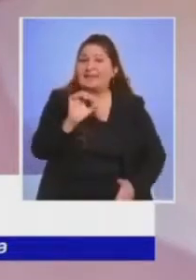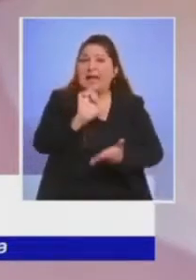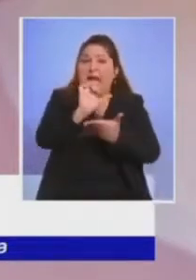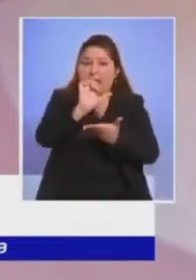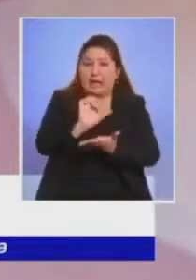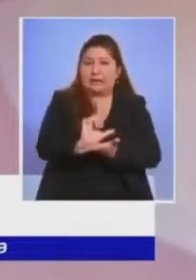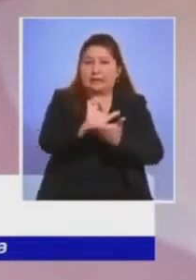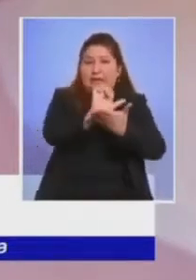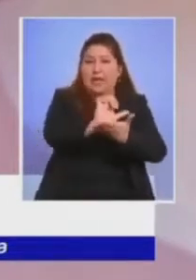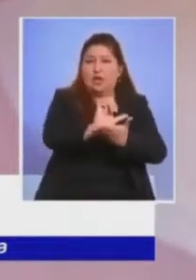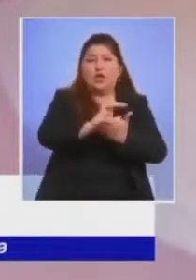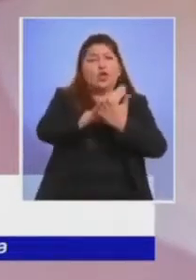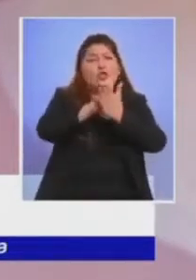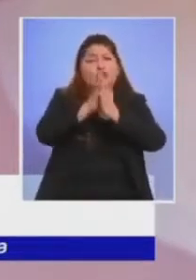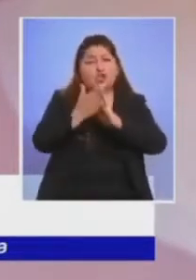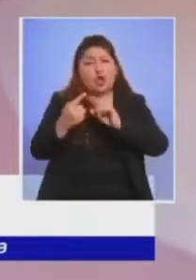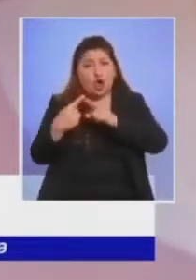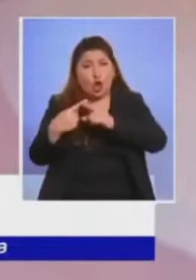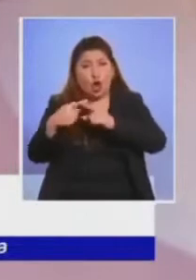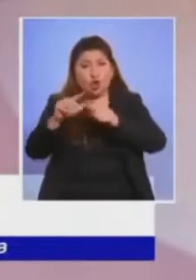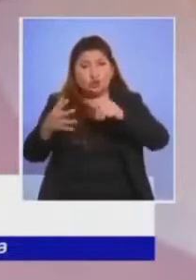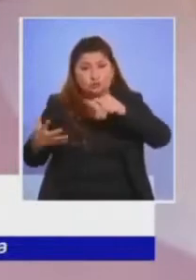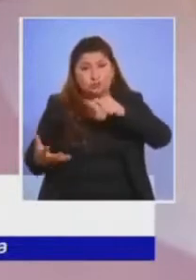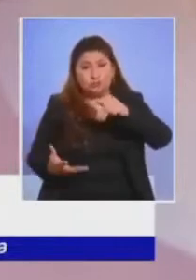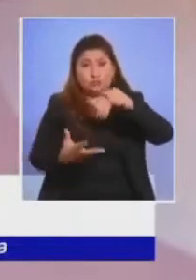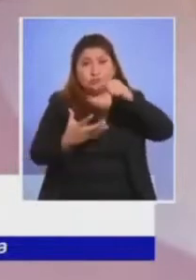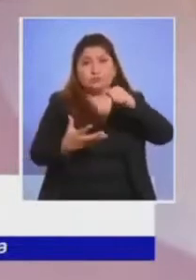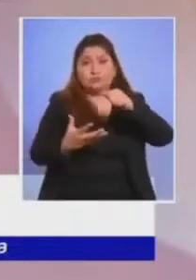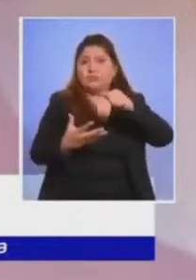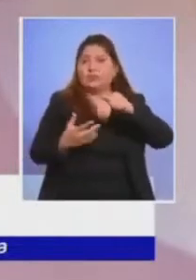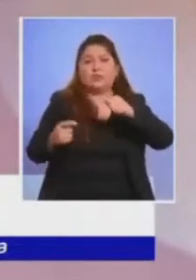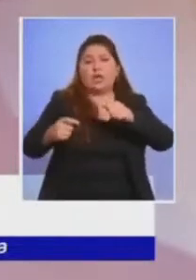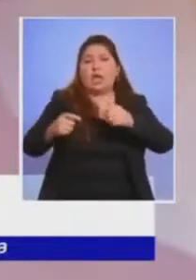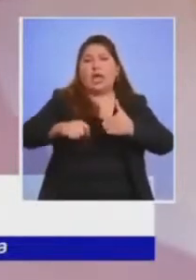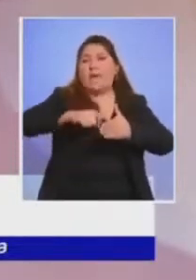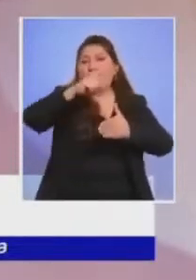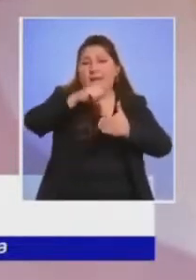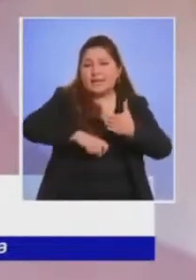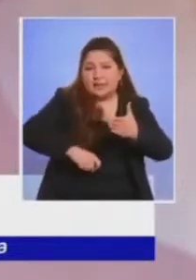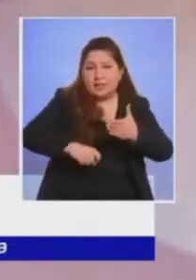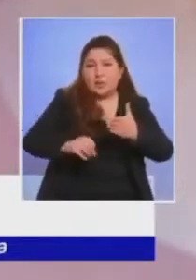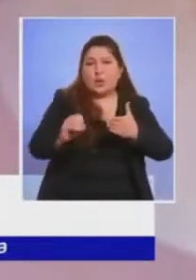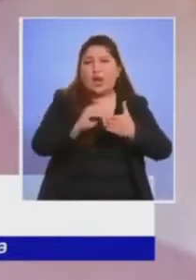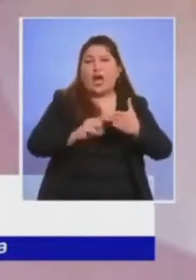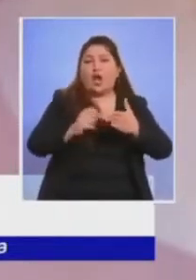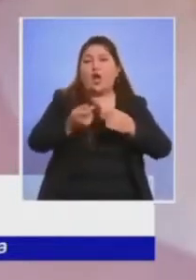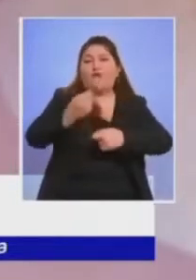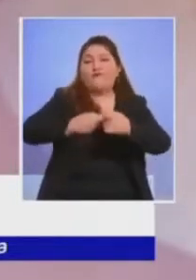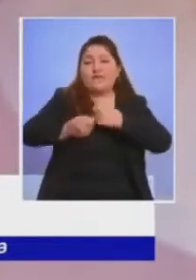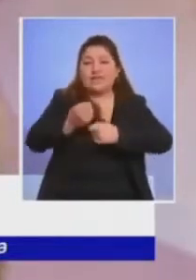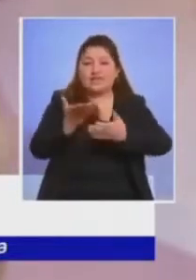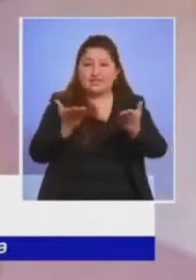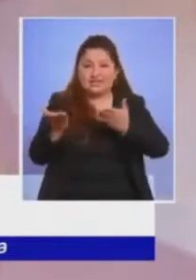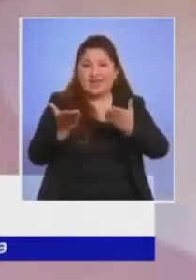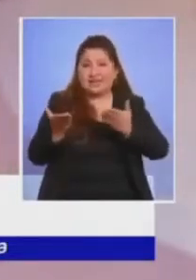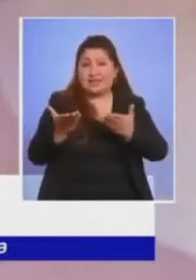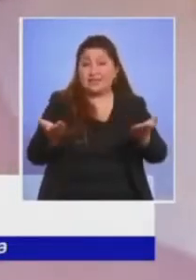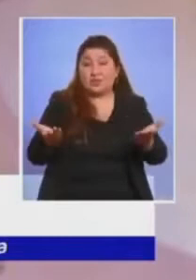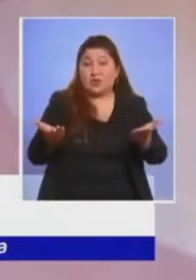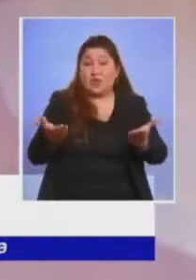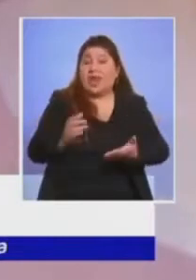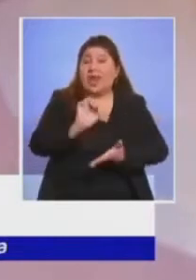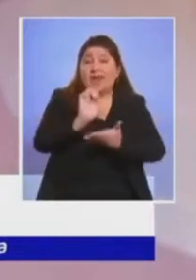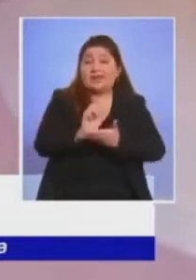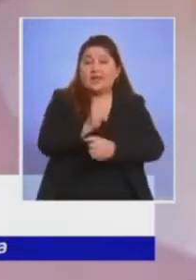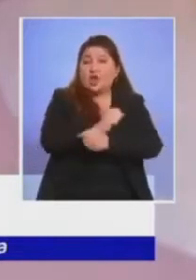es autofinanciamiento en base ya sea a matrícula o venta de servicios. Por lo tanto, el Estado no puede seguir abandonando a sus